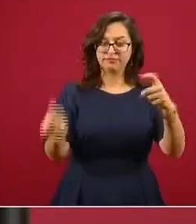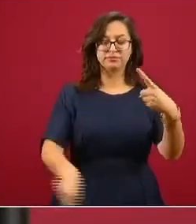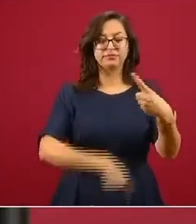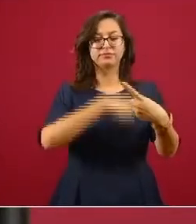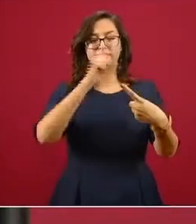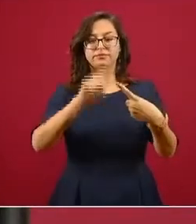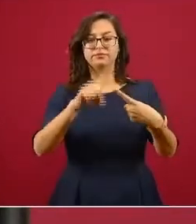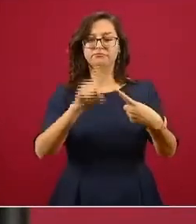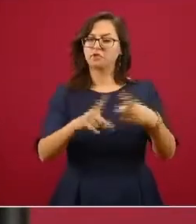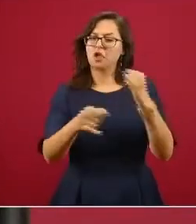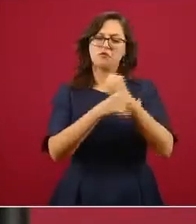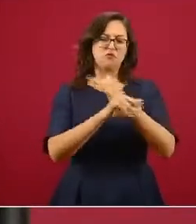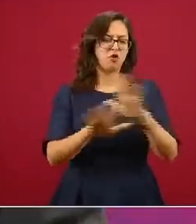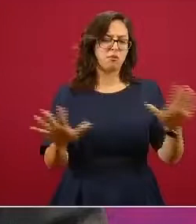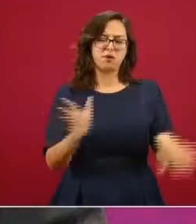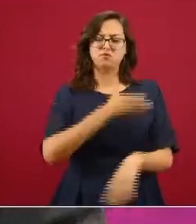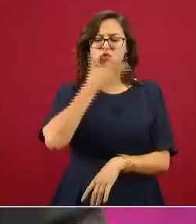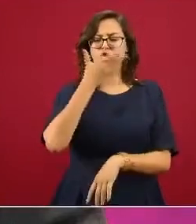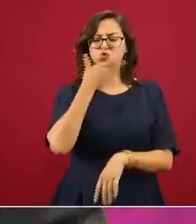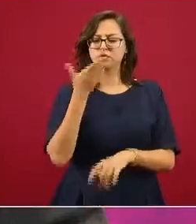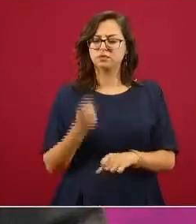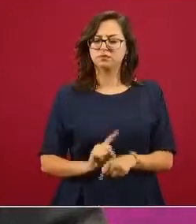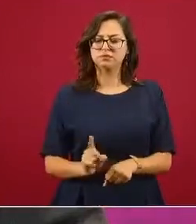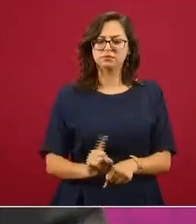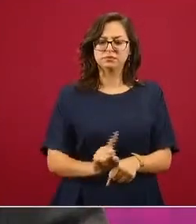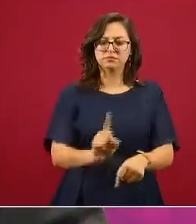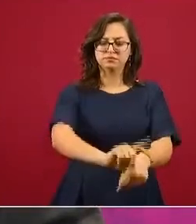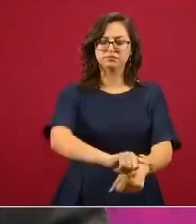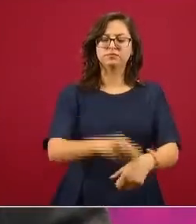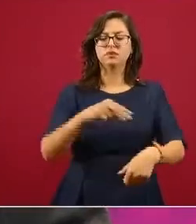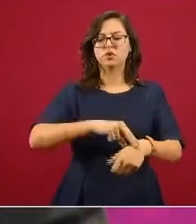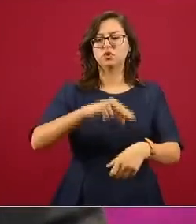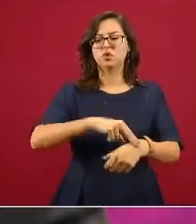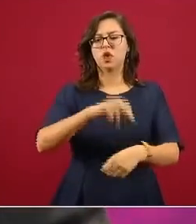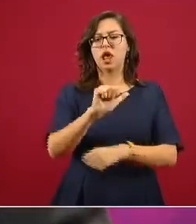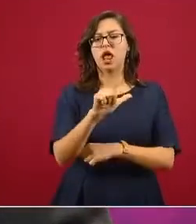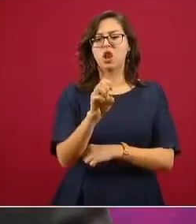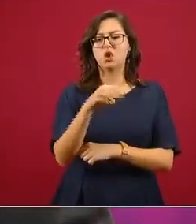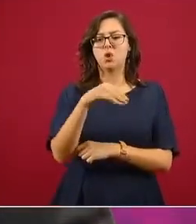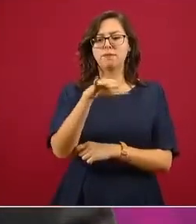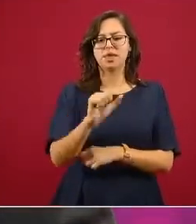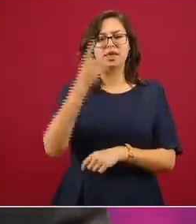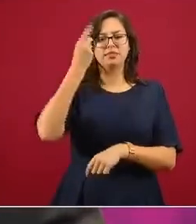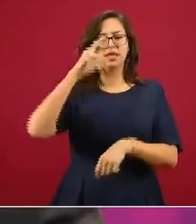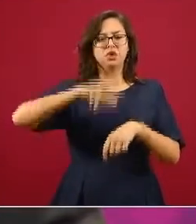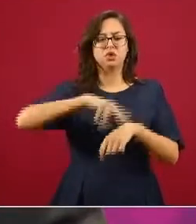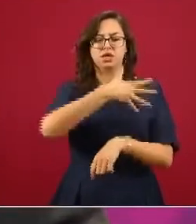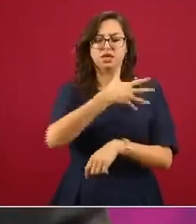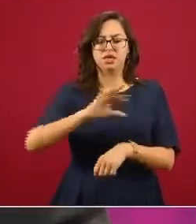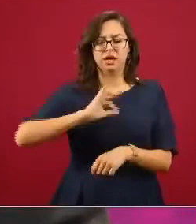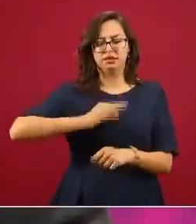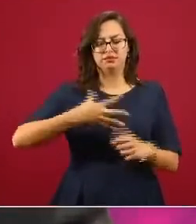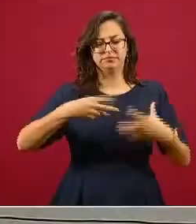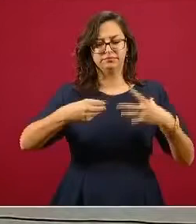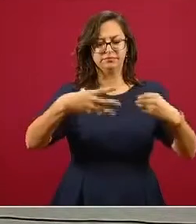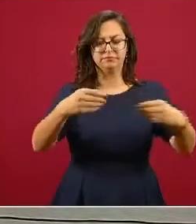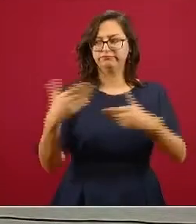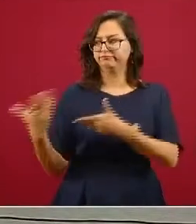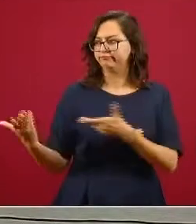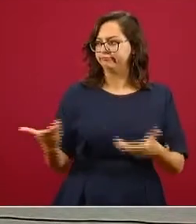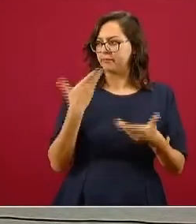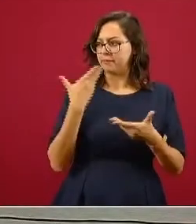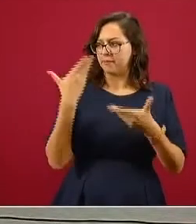el informe técnico diario, que lo presentará el doctor José Luis Alomía, director general de epidemiología, aquí presente. Bienvenido, José